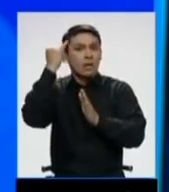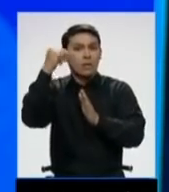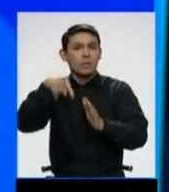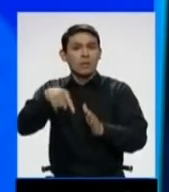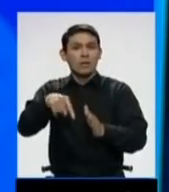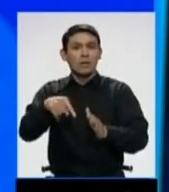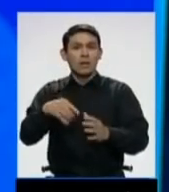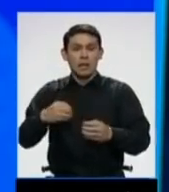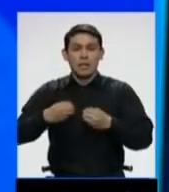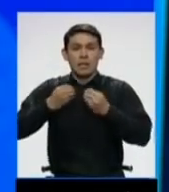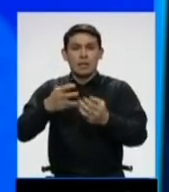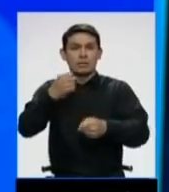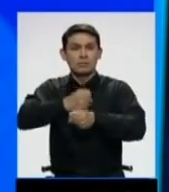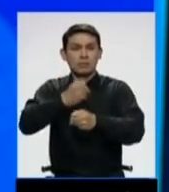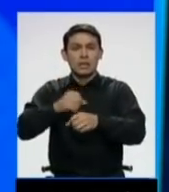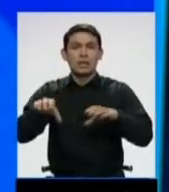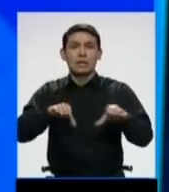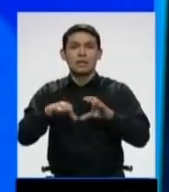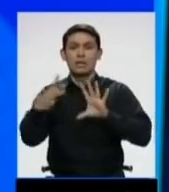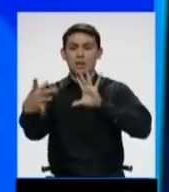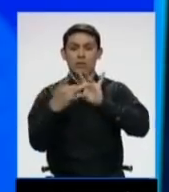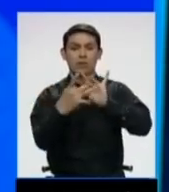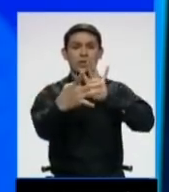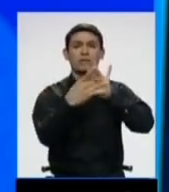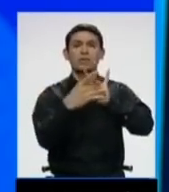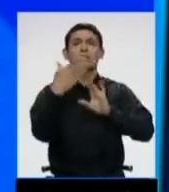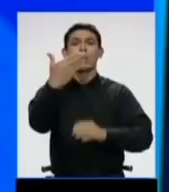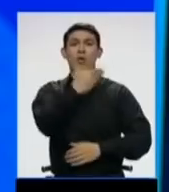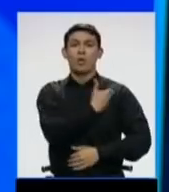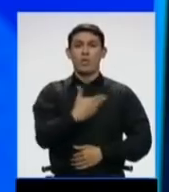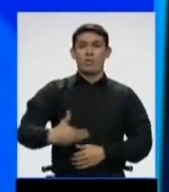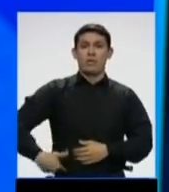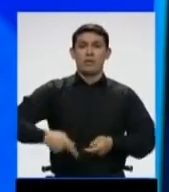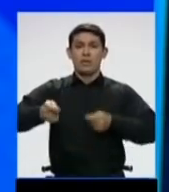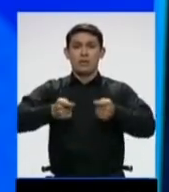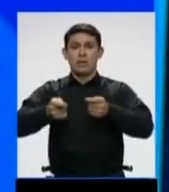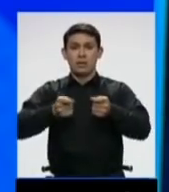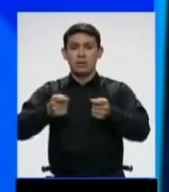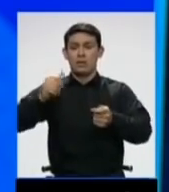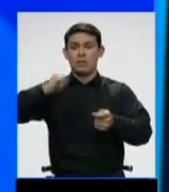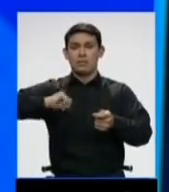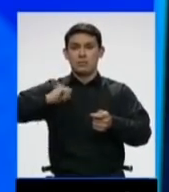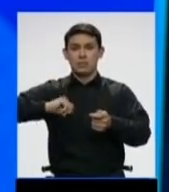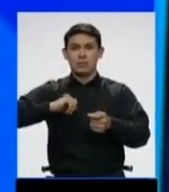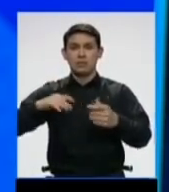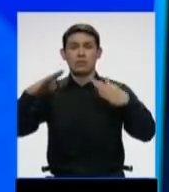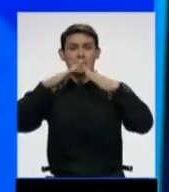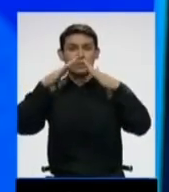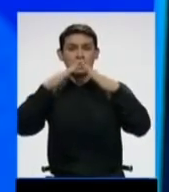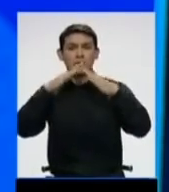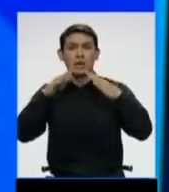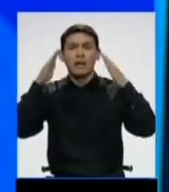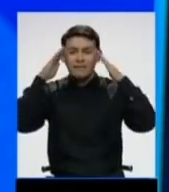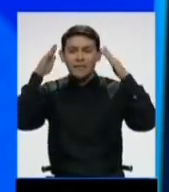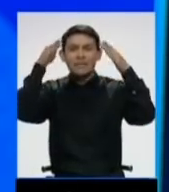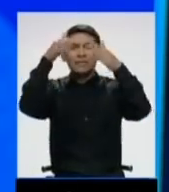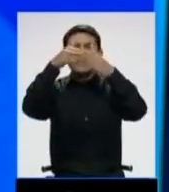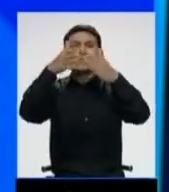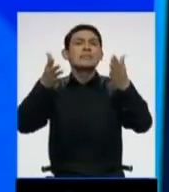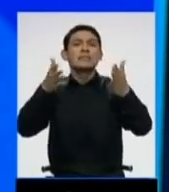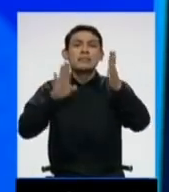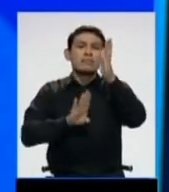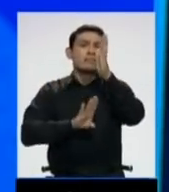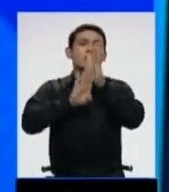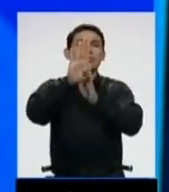lo realiza. La articulación entre el gobierno nacional y el gobierno municipal en una visión de desarrollo